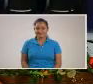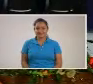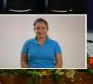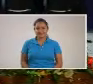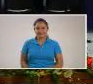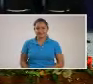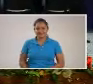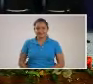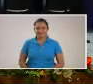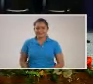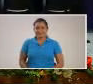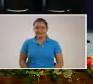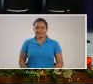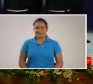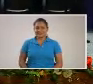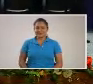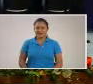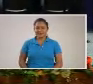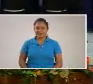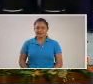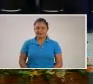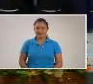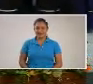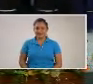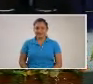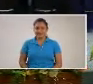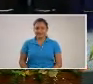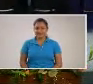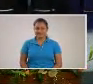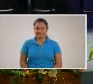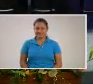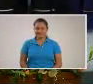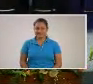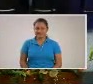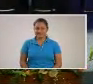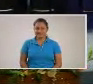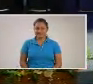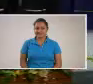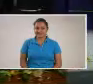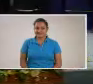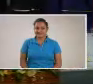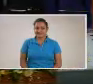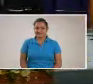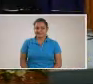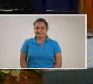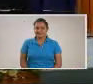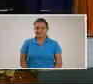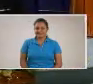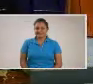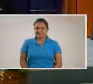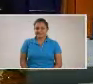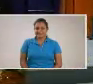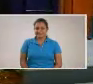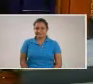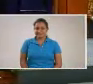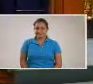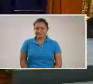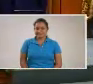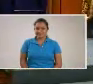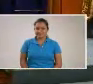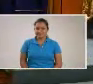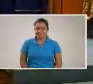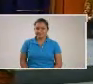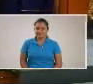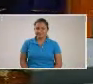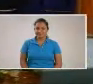Vamos a ver, primero me tengo que salir. No, pero perdón, mejor lo voy a tener que dejar así, porque no voy a poder resaltarle algunas cosas que me